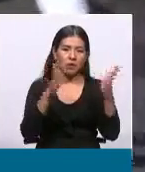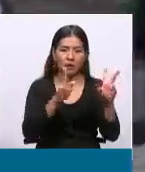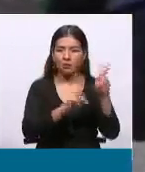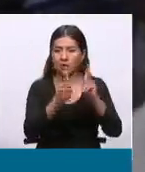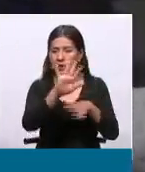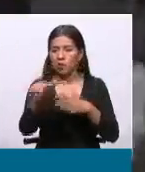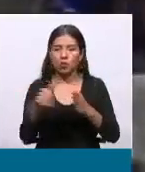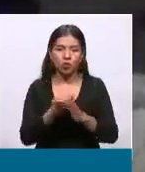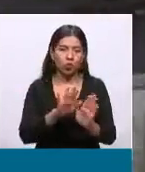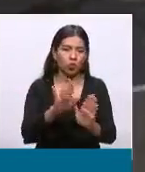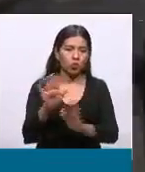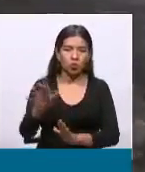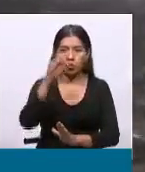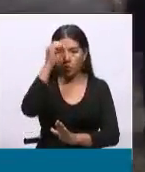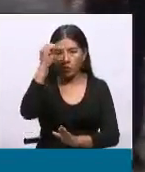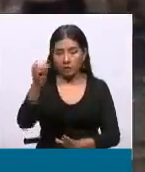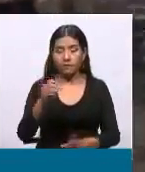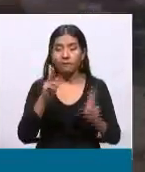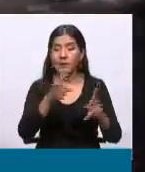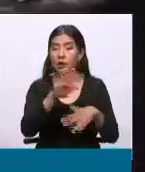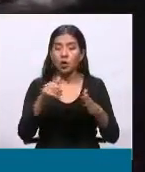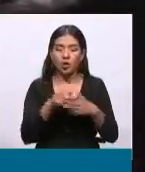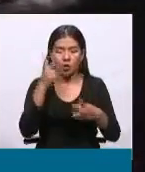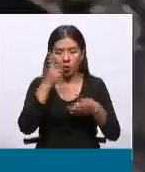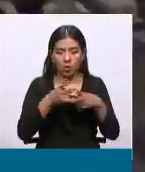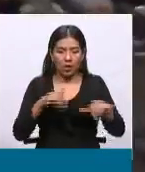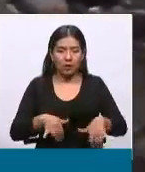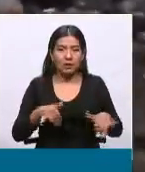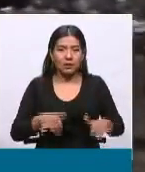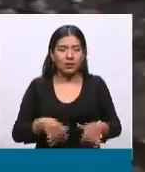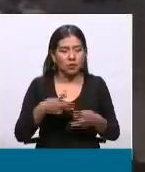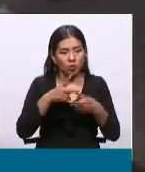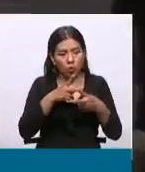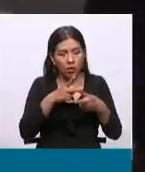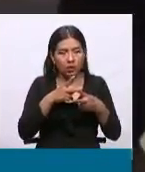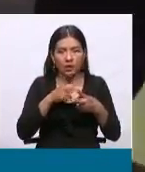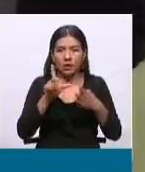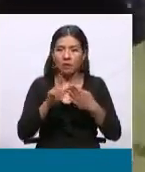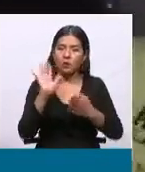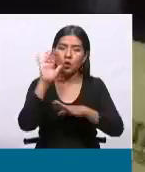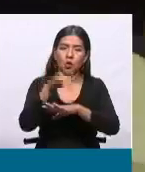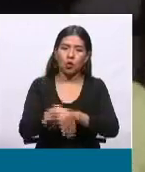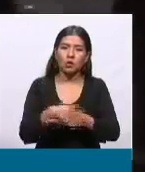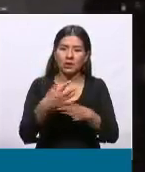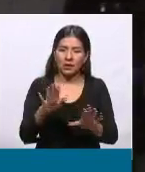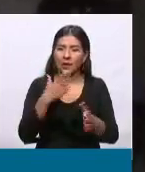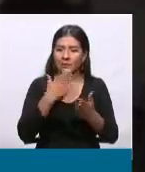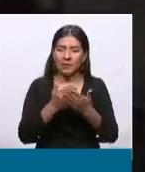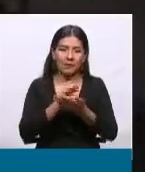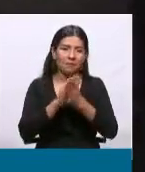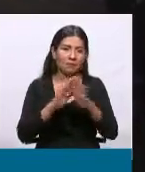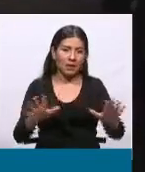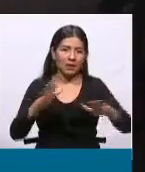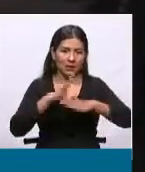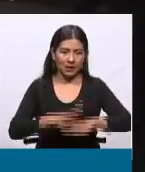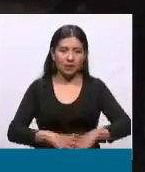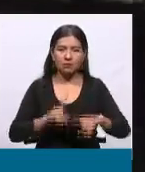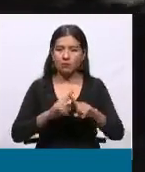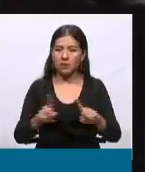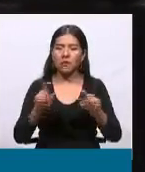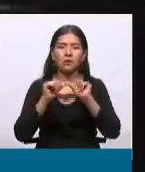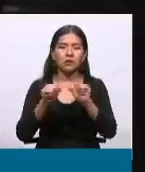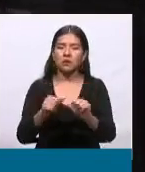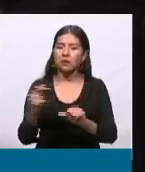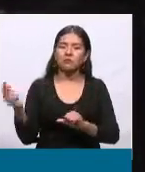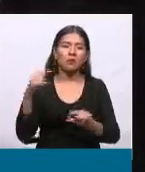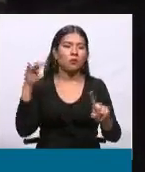La población hacía su vigilia en la rotonda y a esta hora de la noche debía estar esta parte, hasta ahora, horas de la